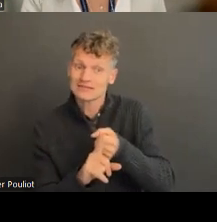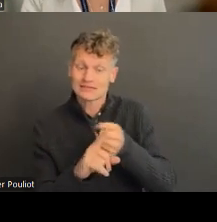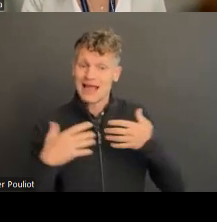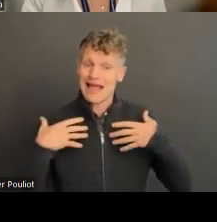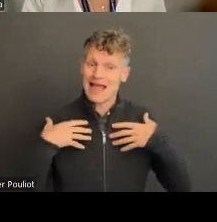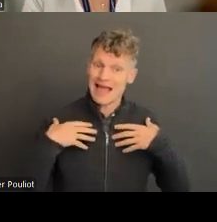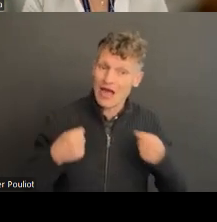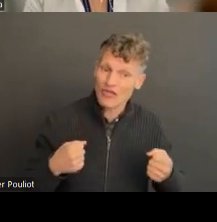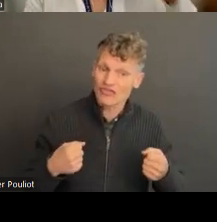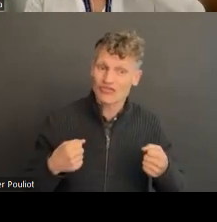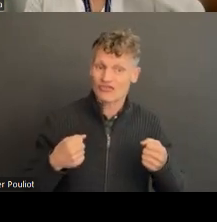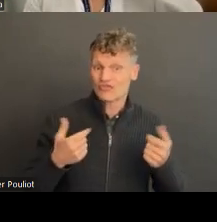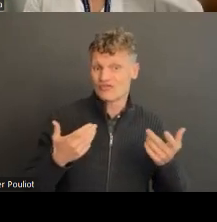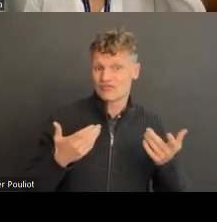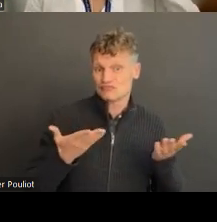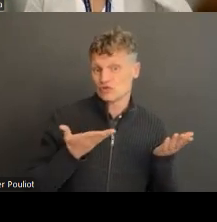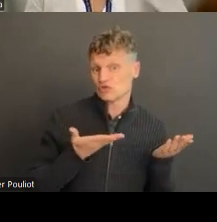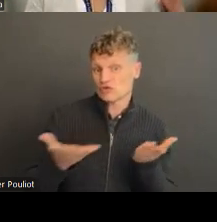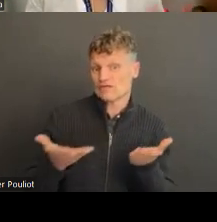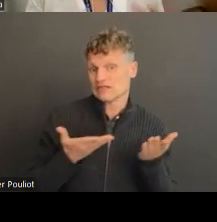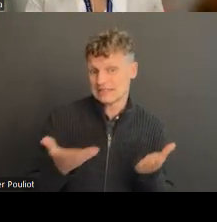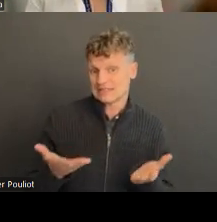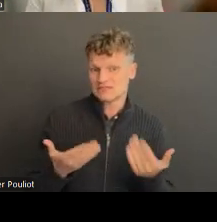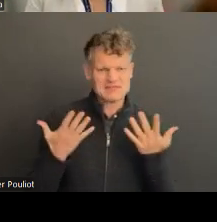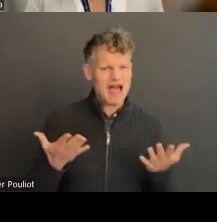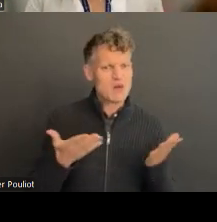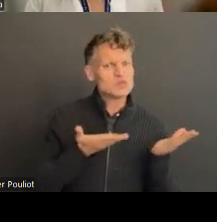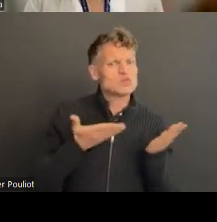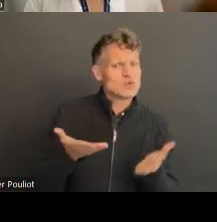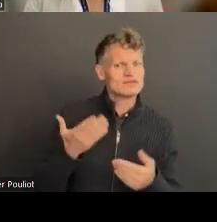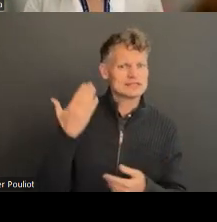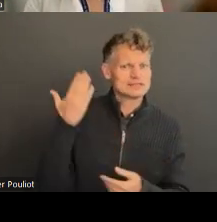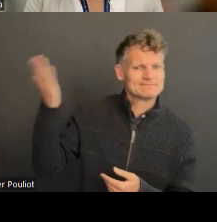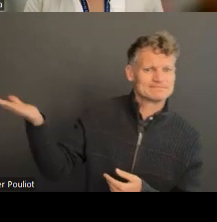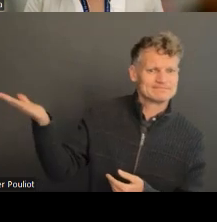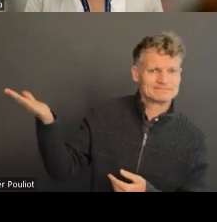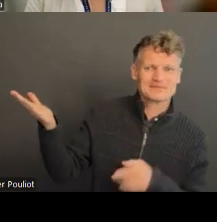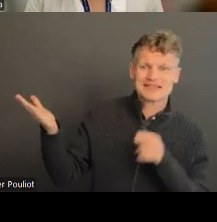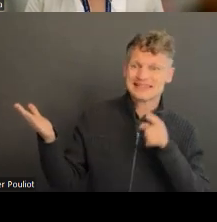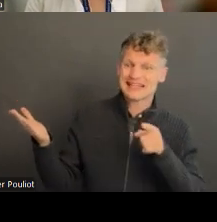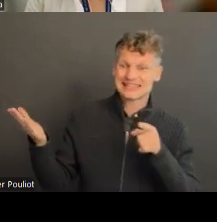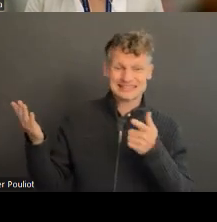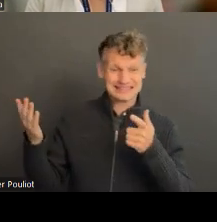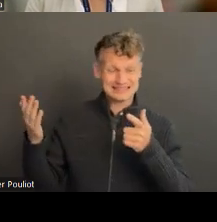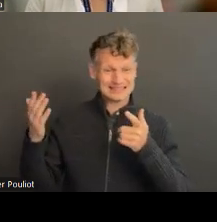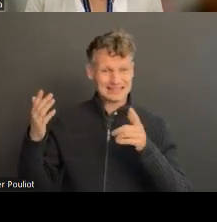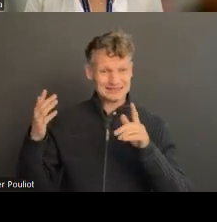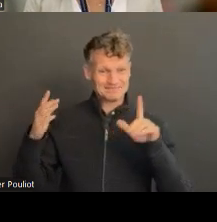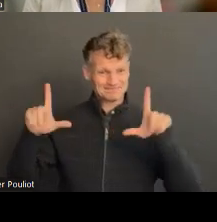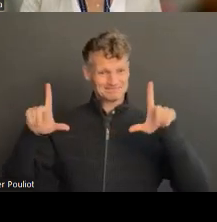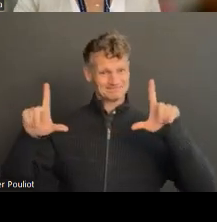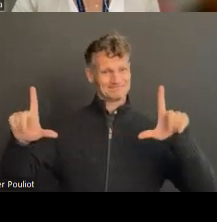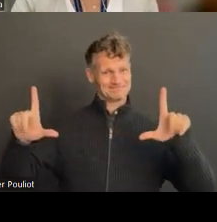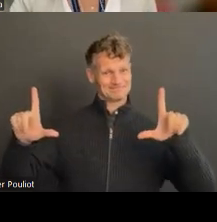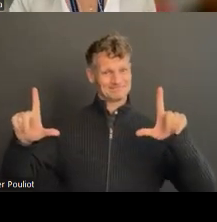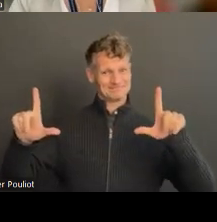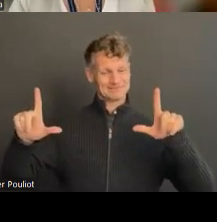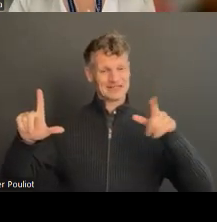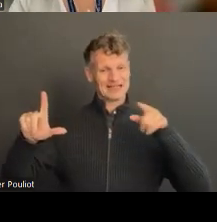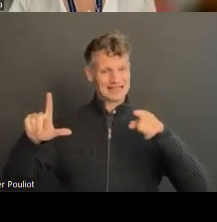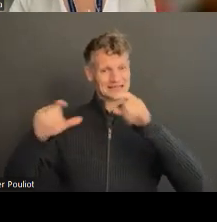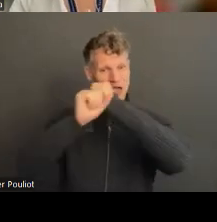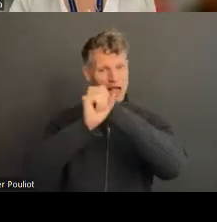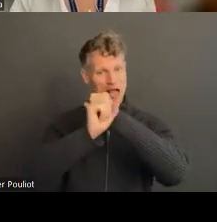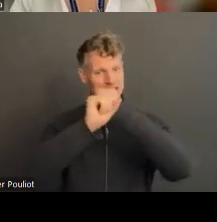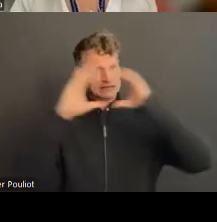Entonces, este es el diagrama que trabajamos, es un diagrama que busca justamente conceptualizar las distintas